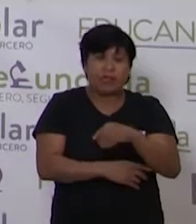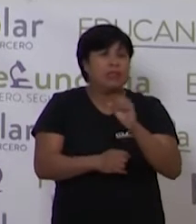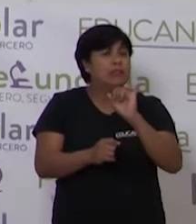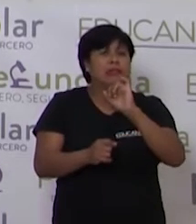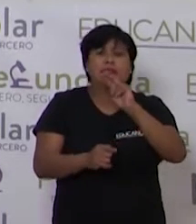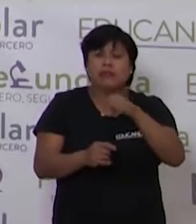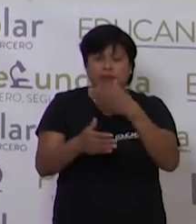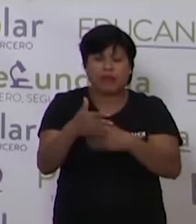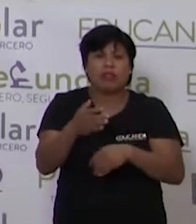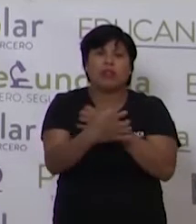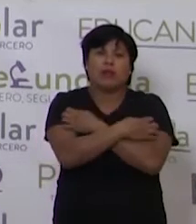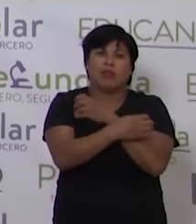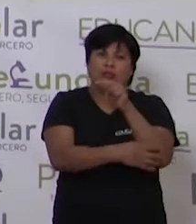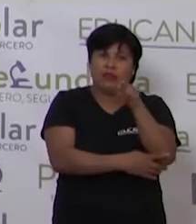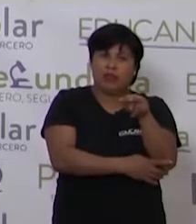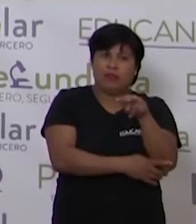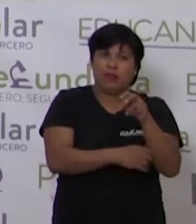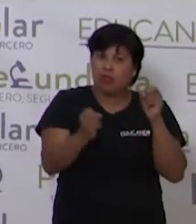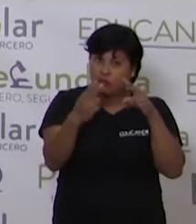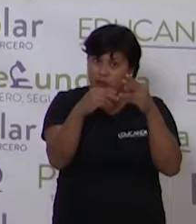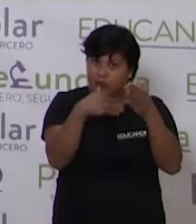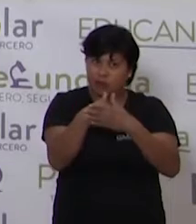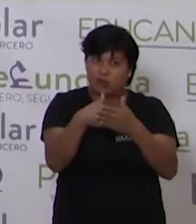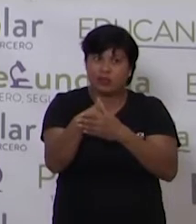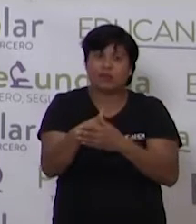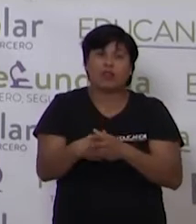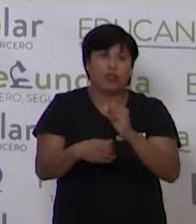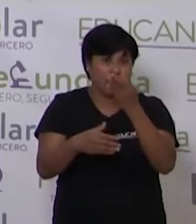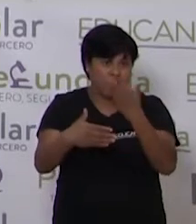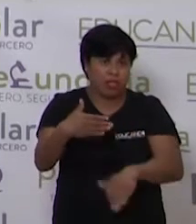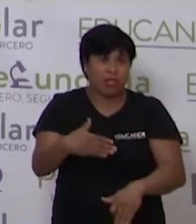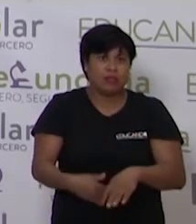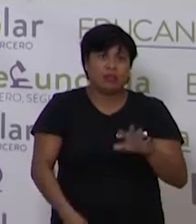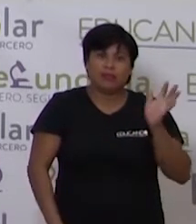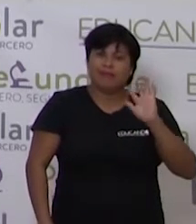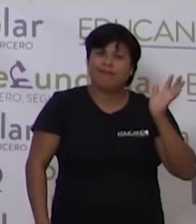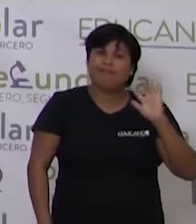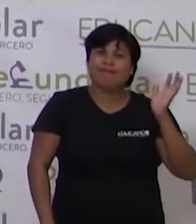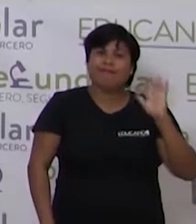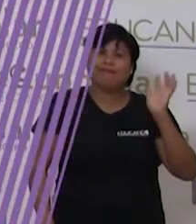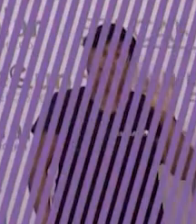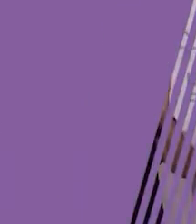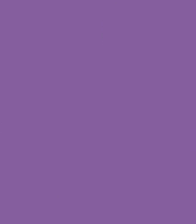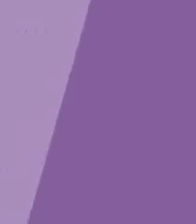sin falta, en Educando TV. Te veo en la próxima, no faltes. Bye.